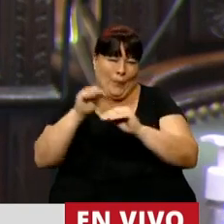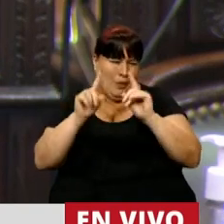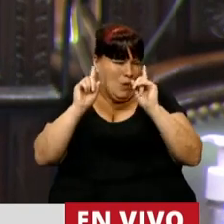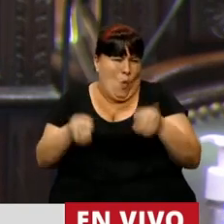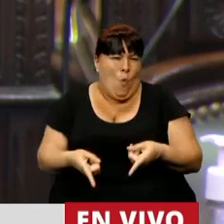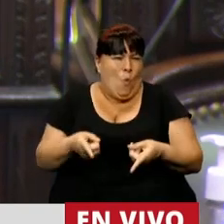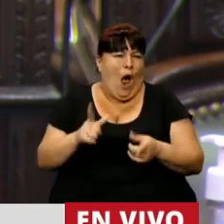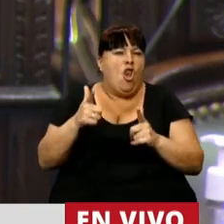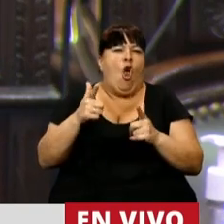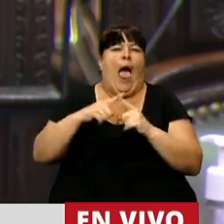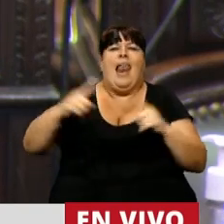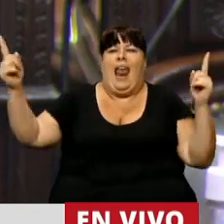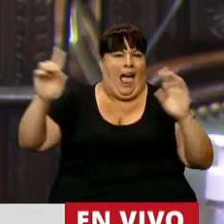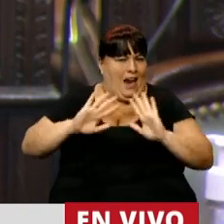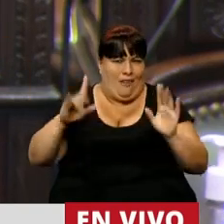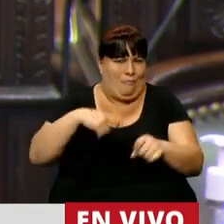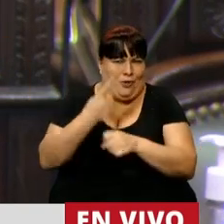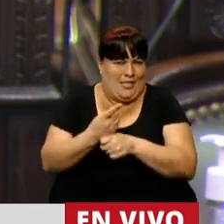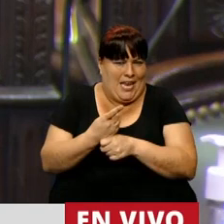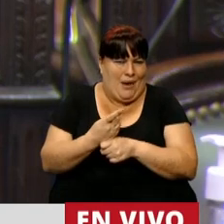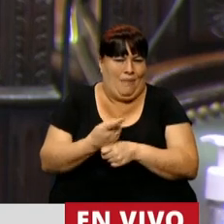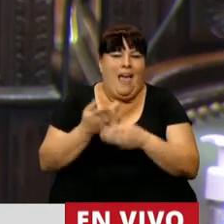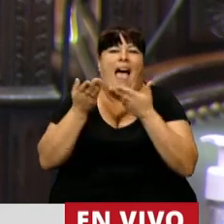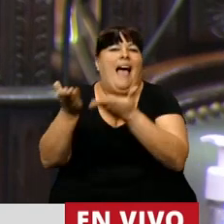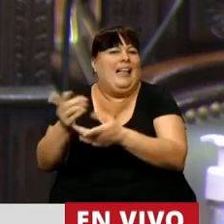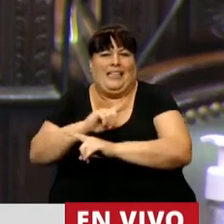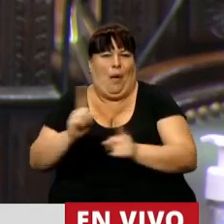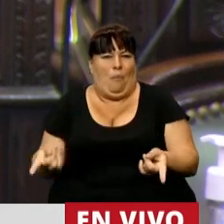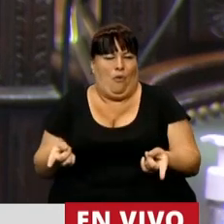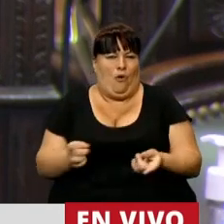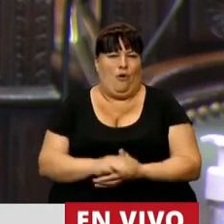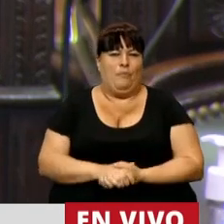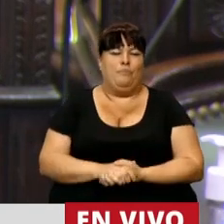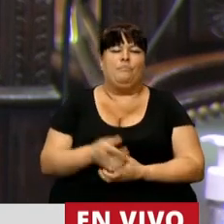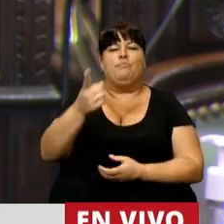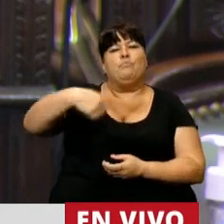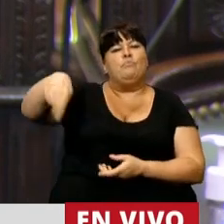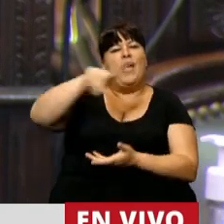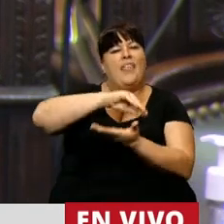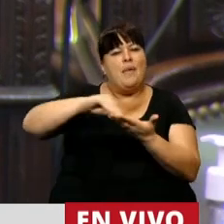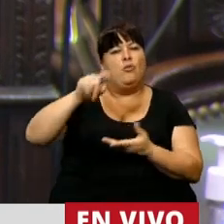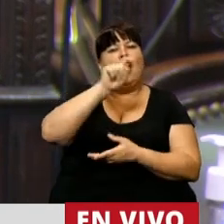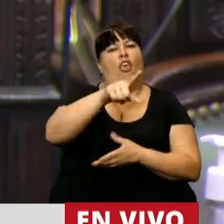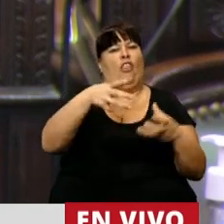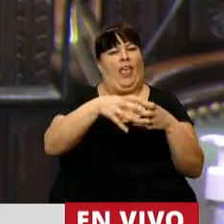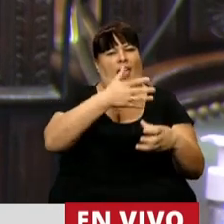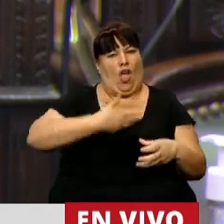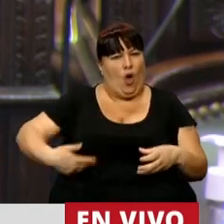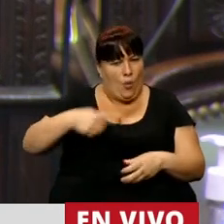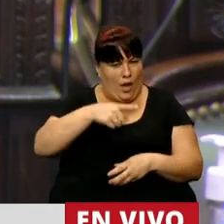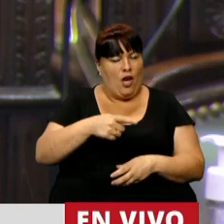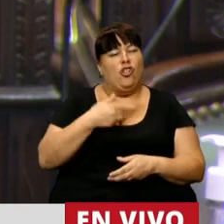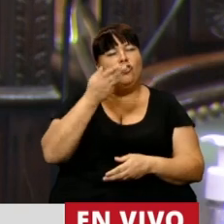no tiene ni sostenibilidad ni solidaridad. Señores diputados del oficialismo,